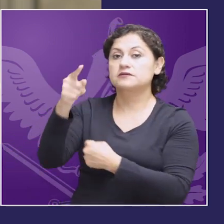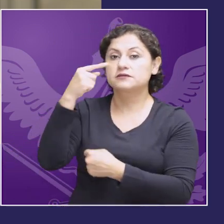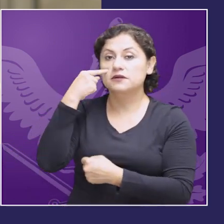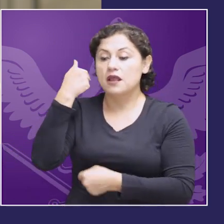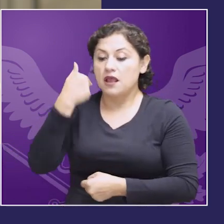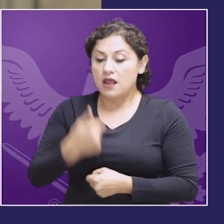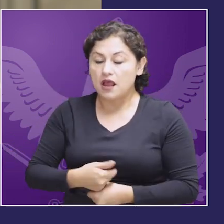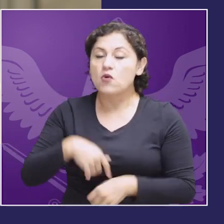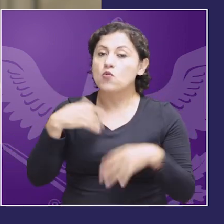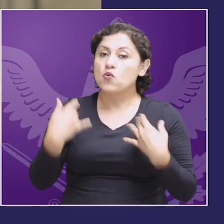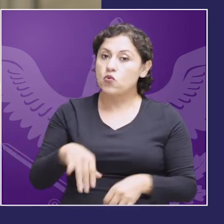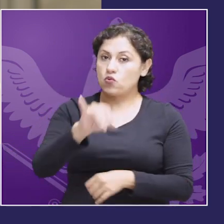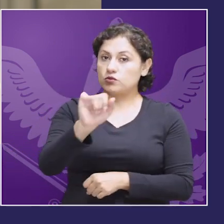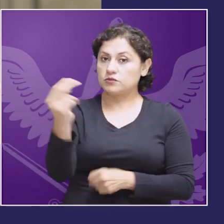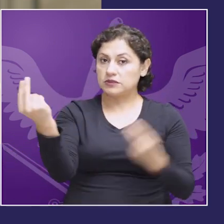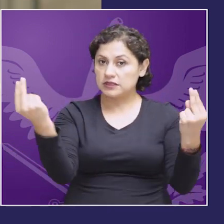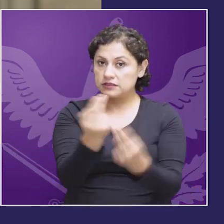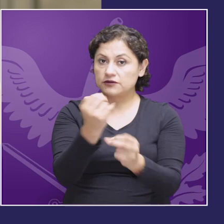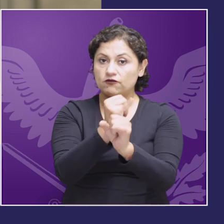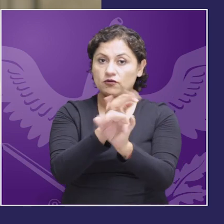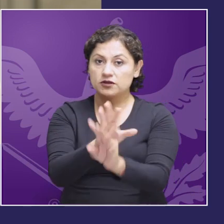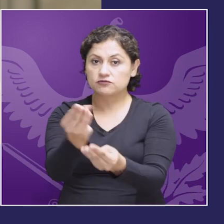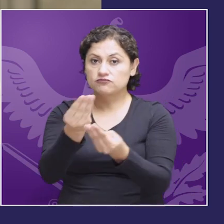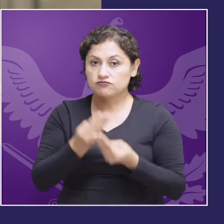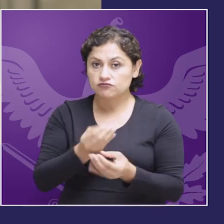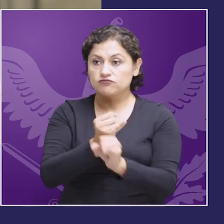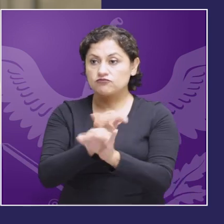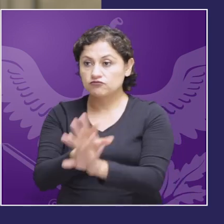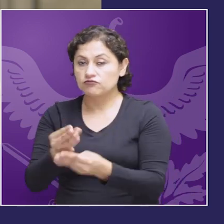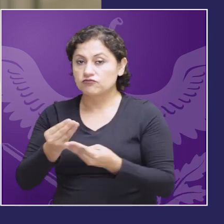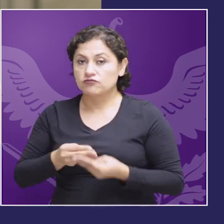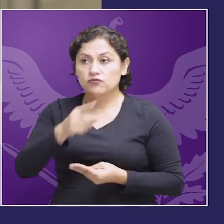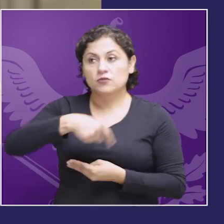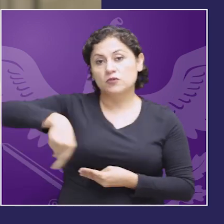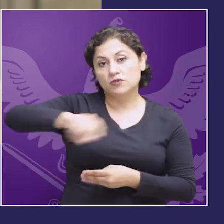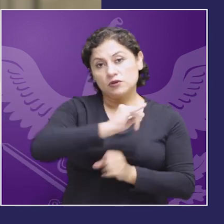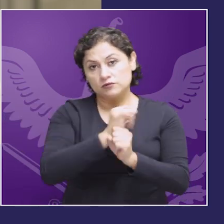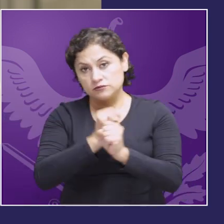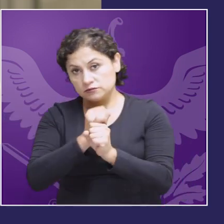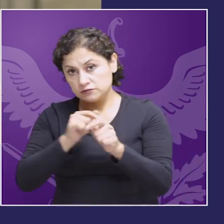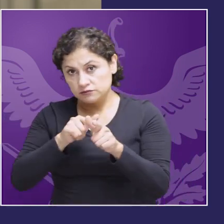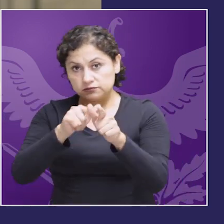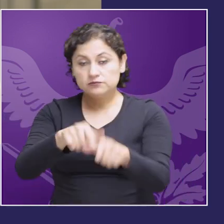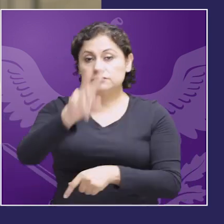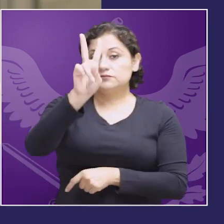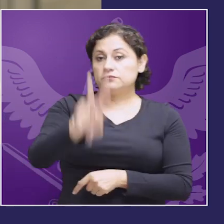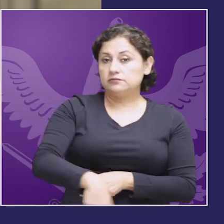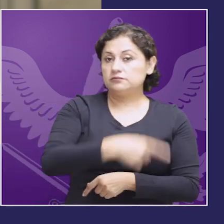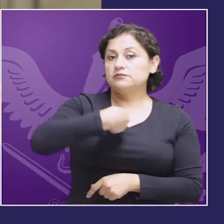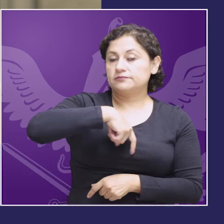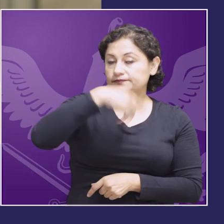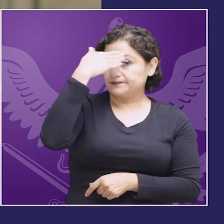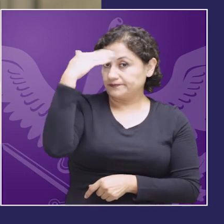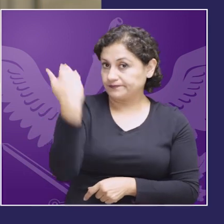los países se den cuenta de la importancia de obtener esta información y que efectivamente la sigan produciendo.